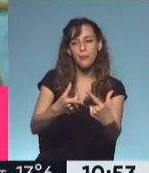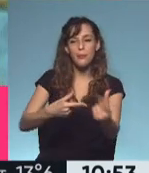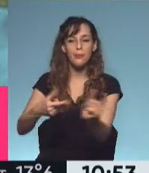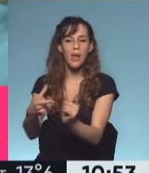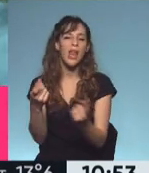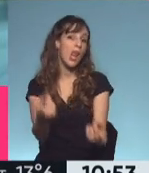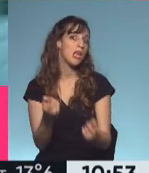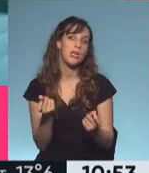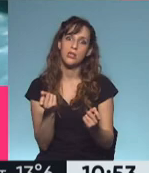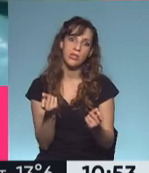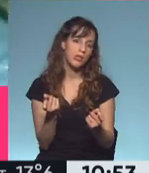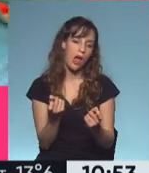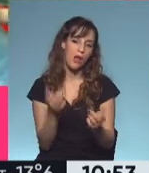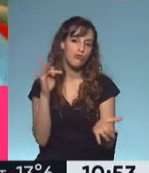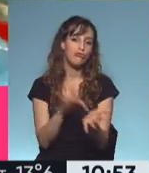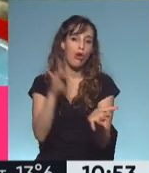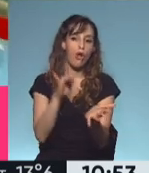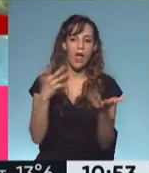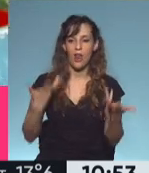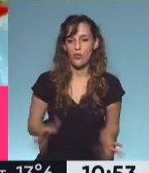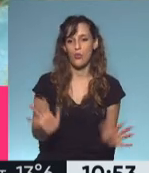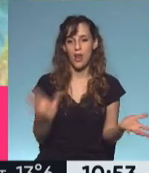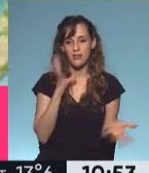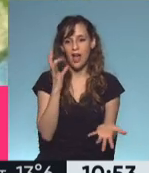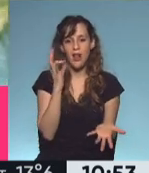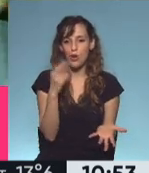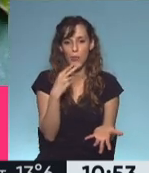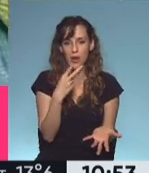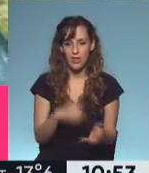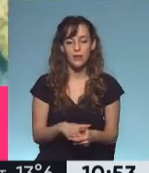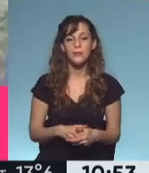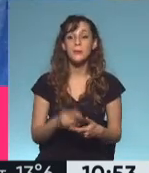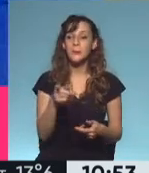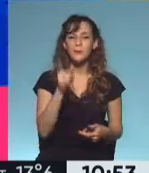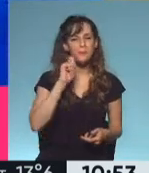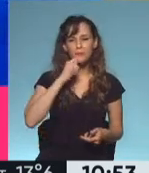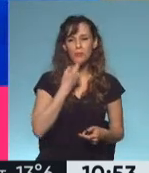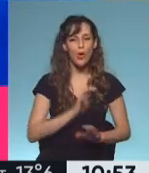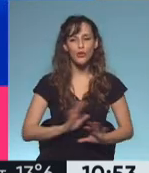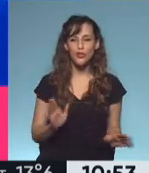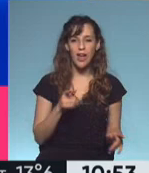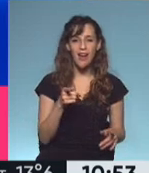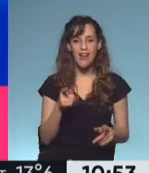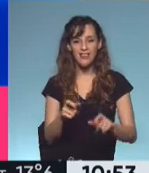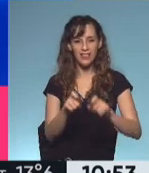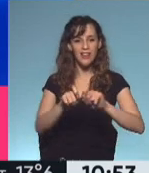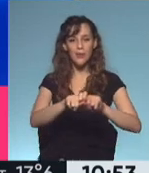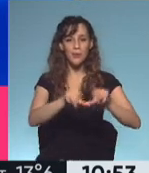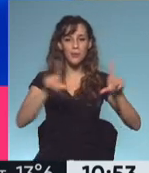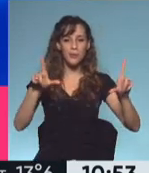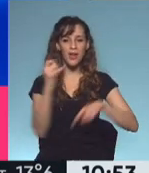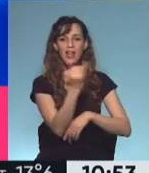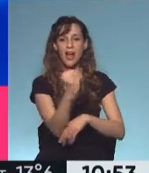contacto con la naturaleza. Con algo de verde. Mirá esta, qué hermosa, qué divina la que está ponchando justo la